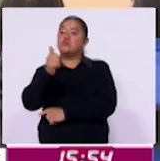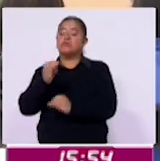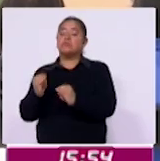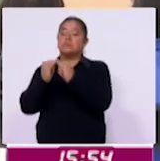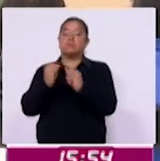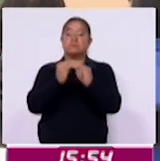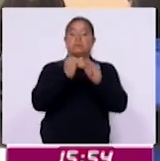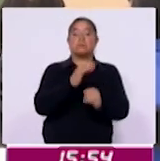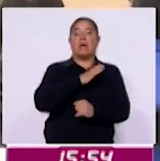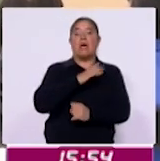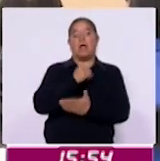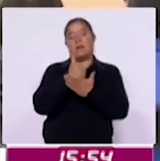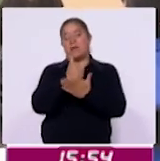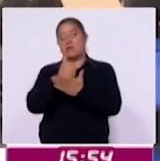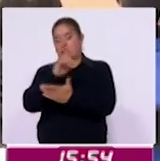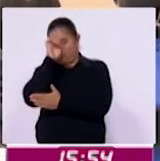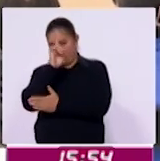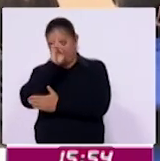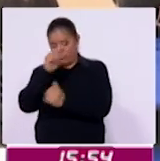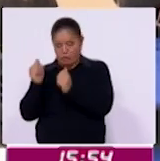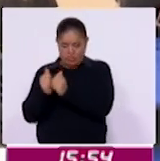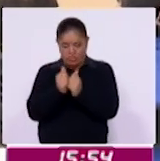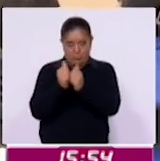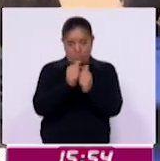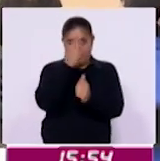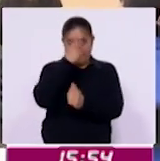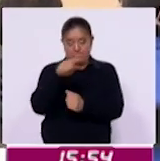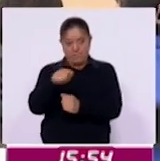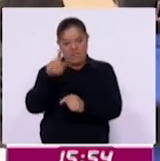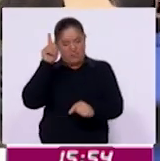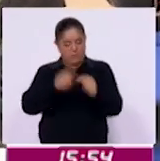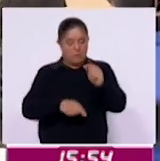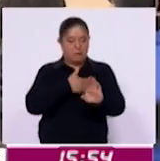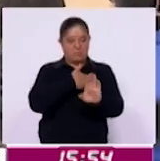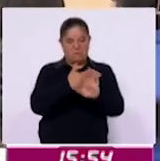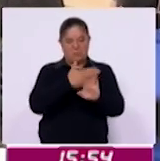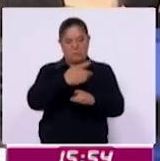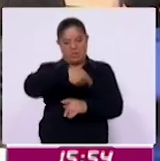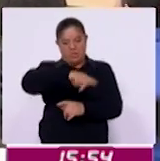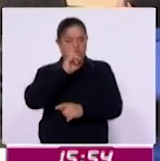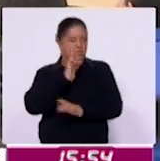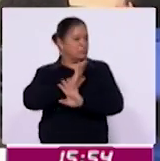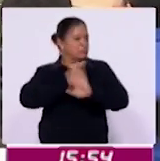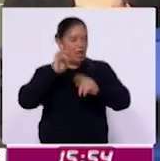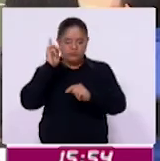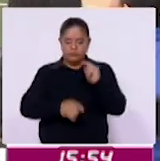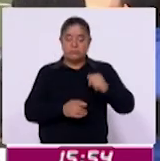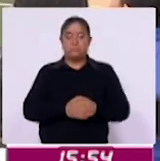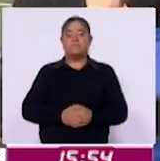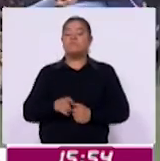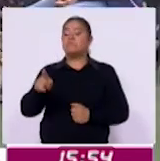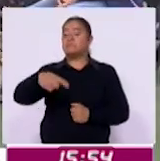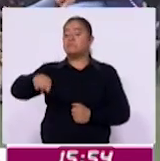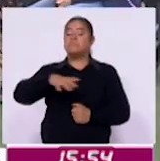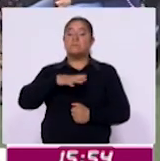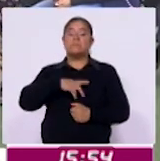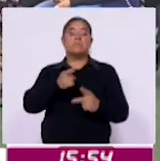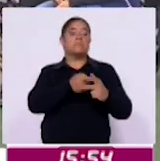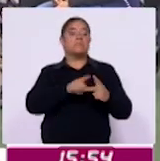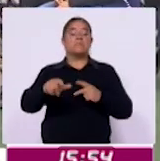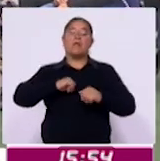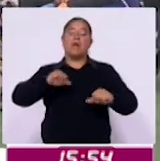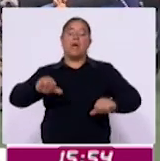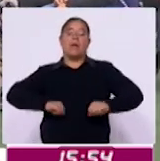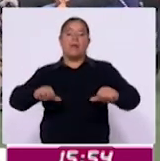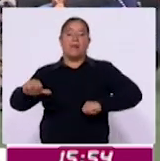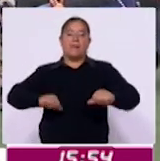dependencias brinda herramientas, asesoría y acompañamiento para erradicar la violencia de género. La jornada presencial inició con sesión de activación física